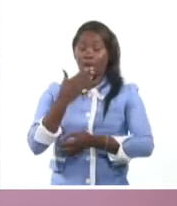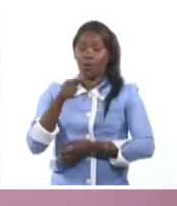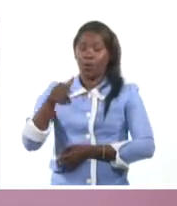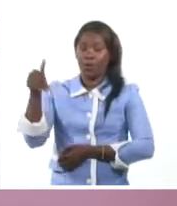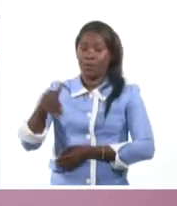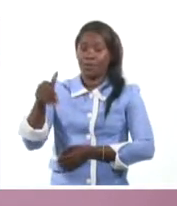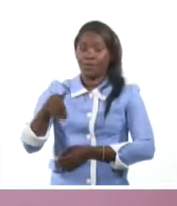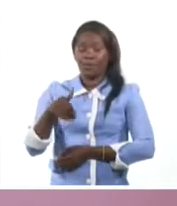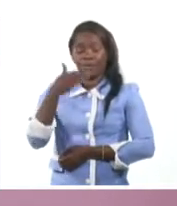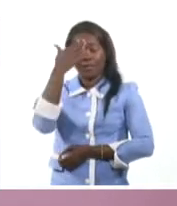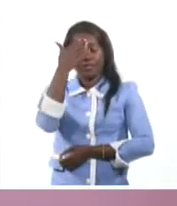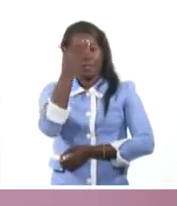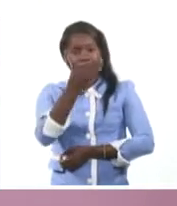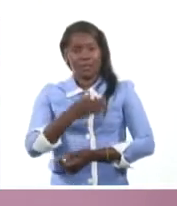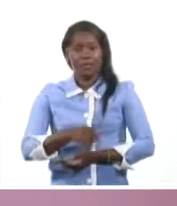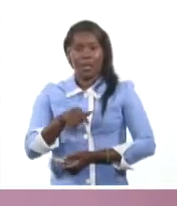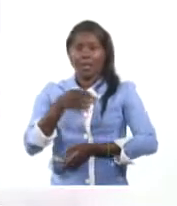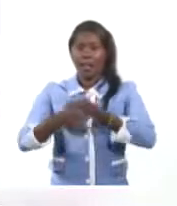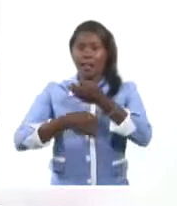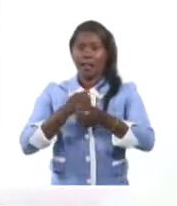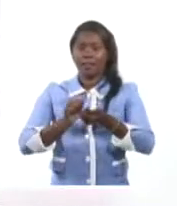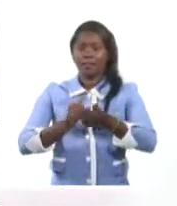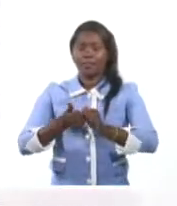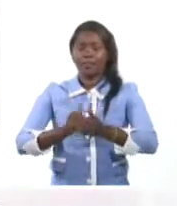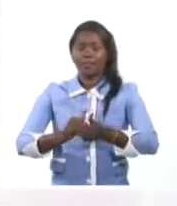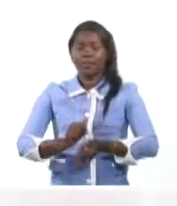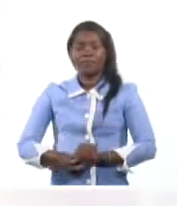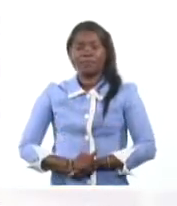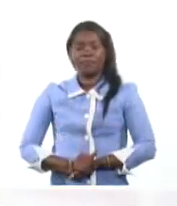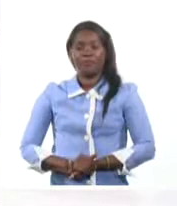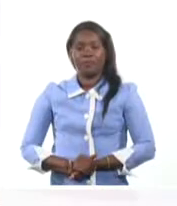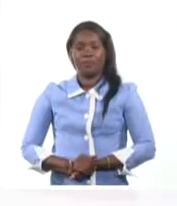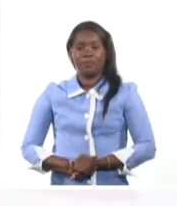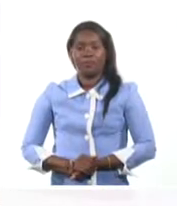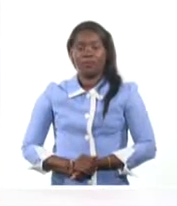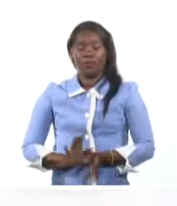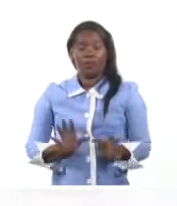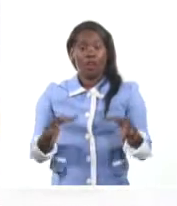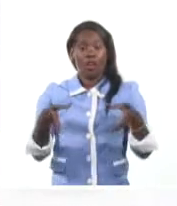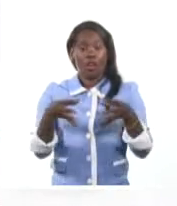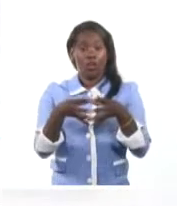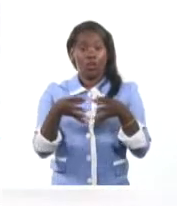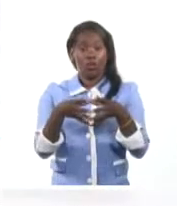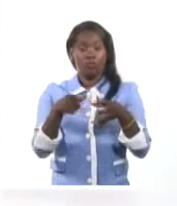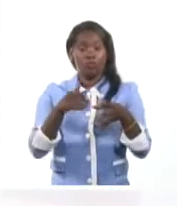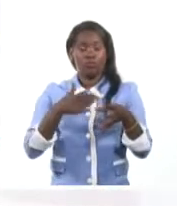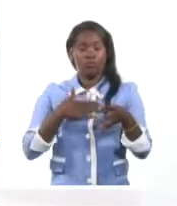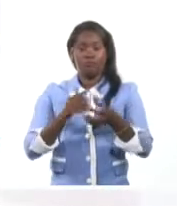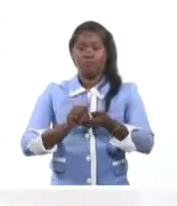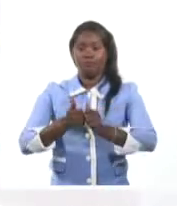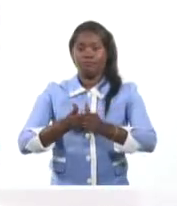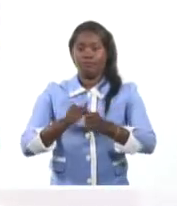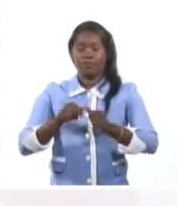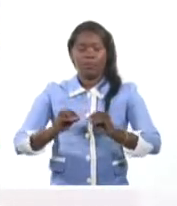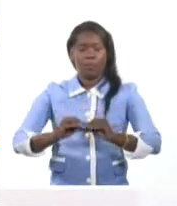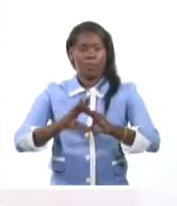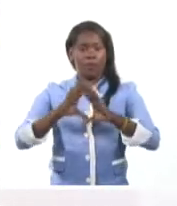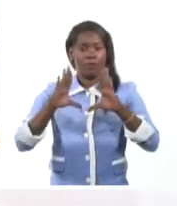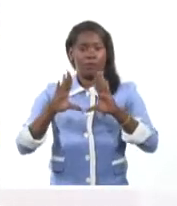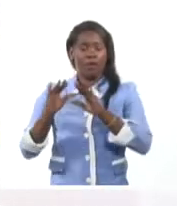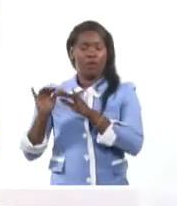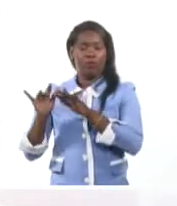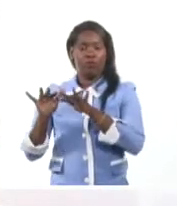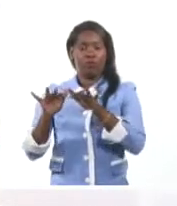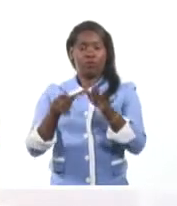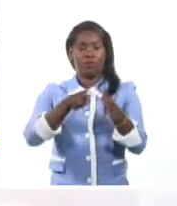adelante entonces. ¿Está lista para saber de deportes? Seguro. Ahí vamos. Integrantes del movimiento deportivo cubano acudieron esta mañana masivamente a votar por